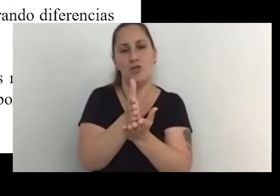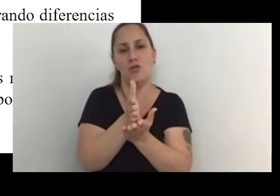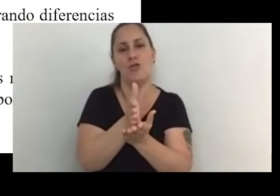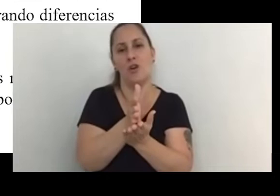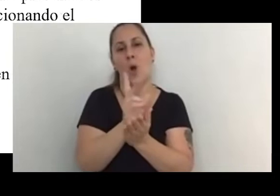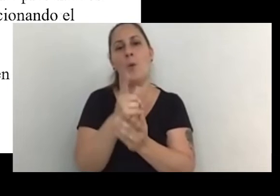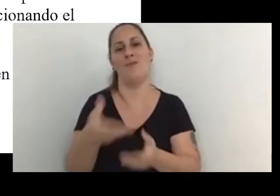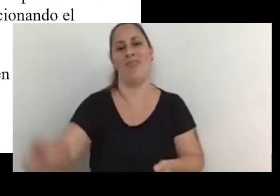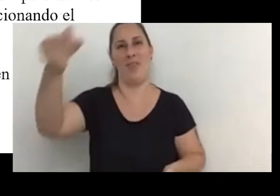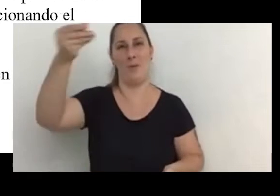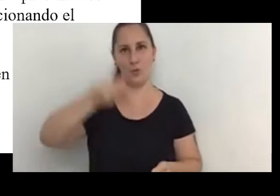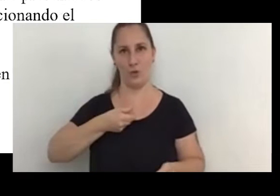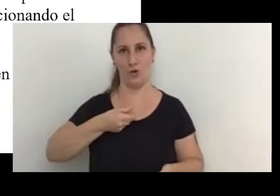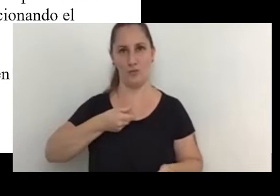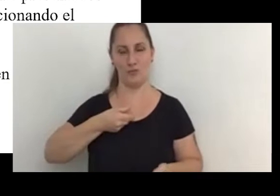reintegro.